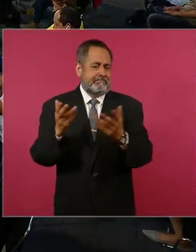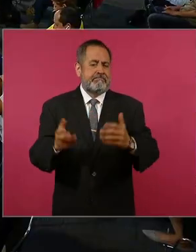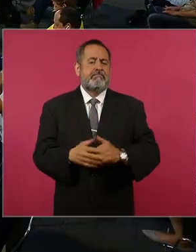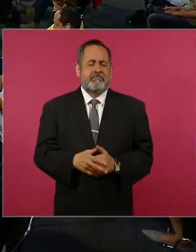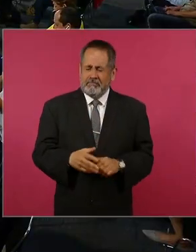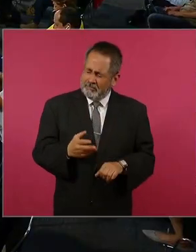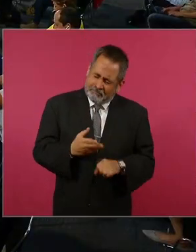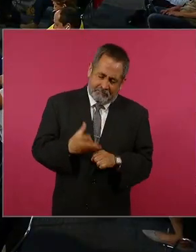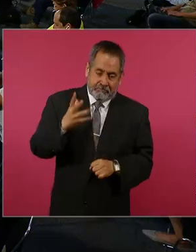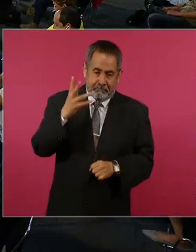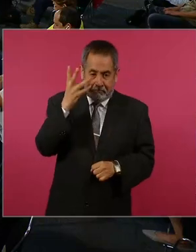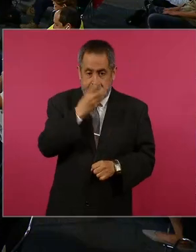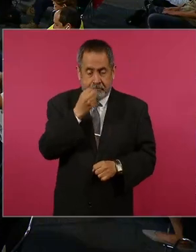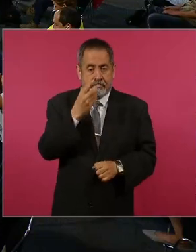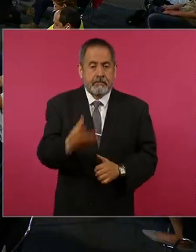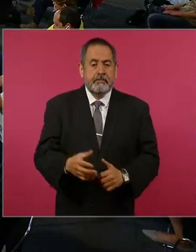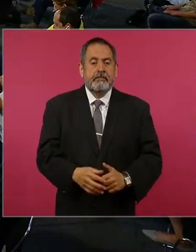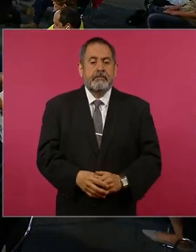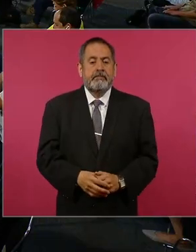muy bello.